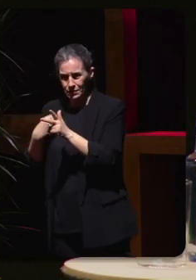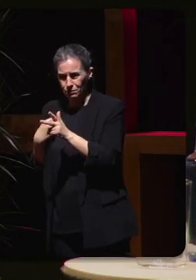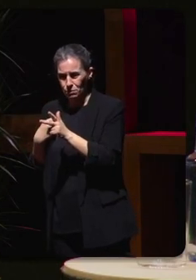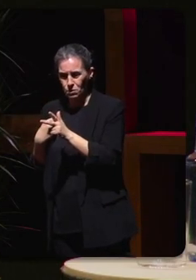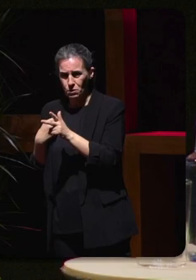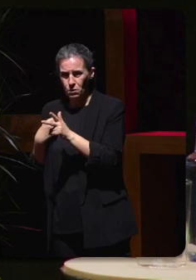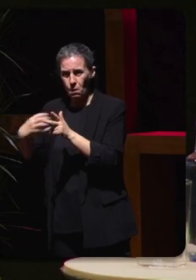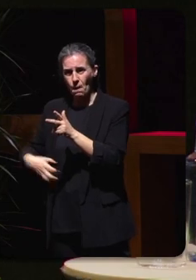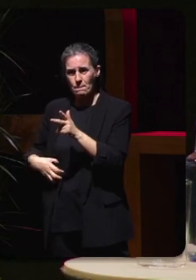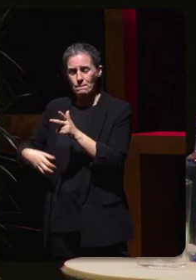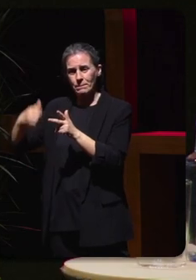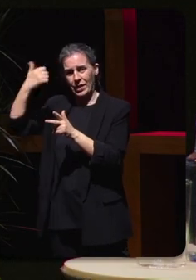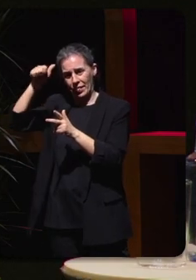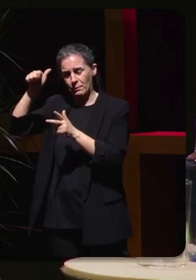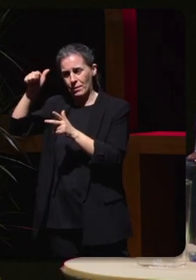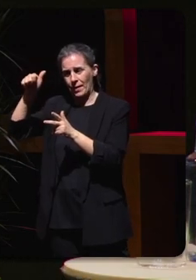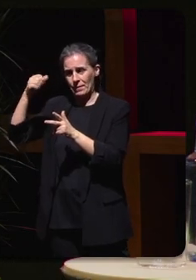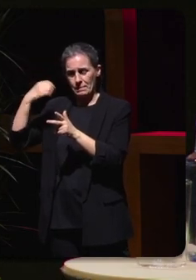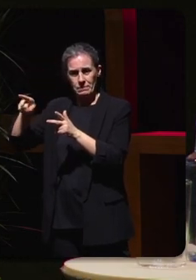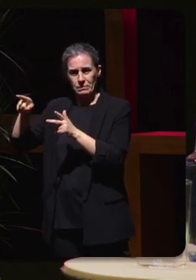entonces, bueno, hicieron todo una cosa